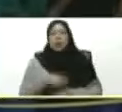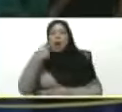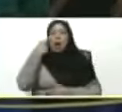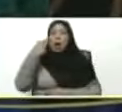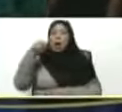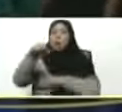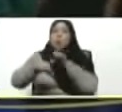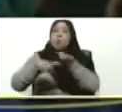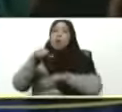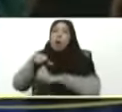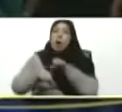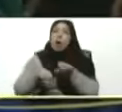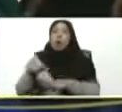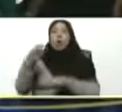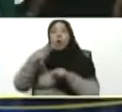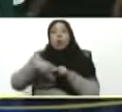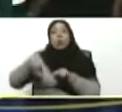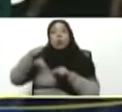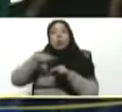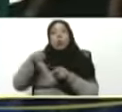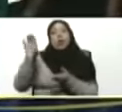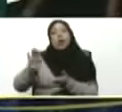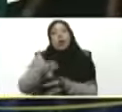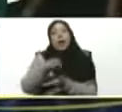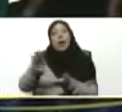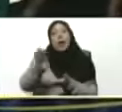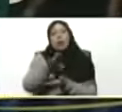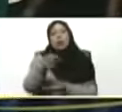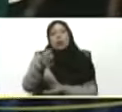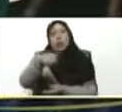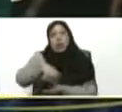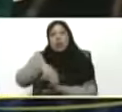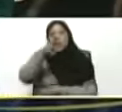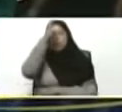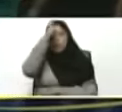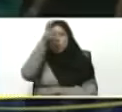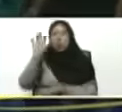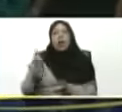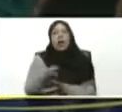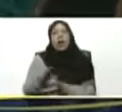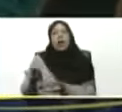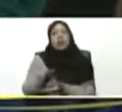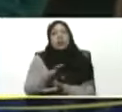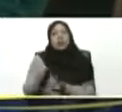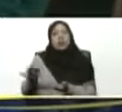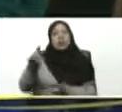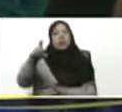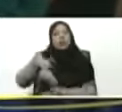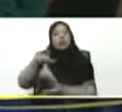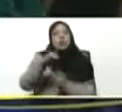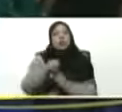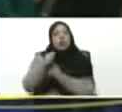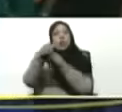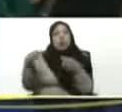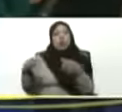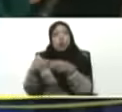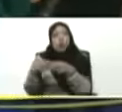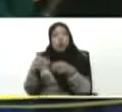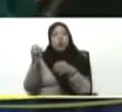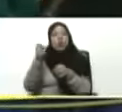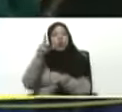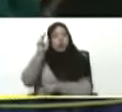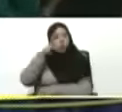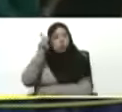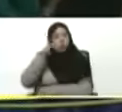XXI. Los niños cantores de Paraguaná, con la canción y la dirección de la